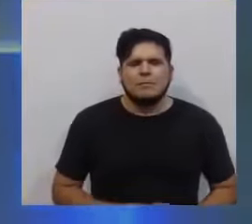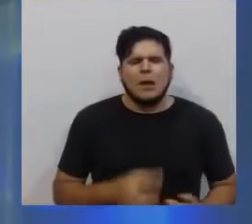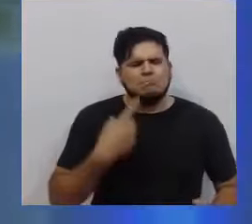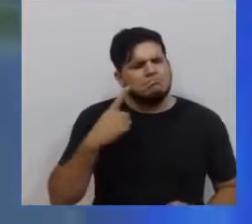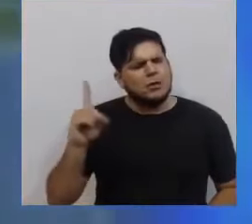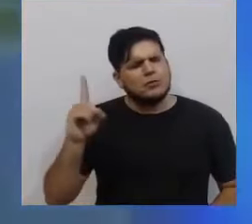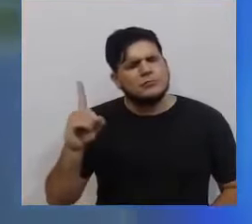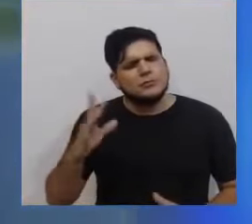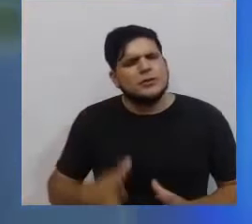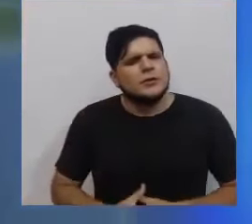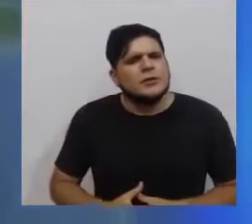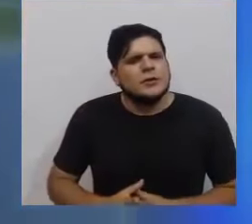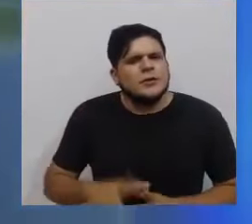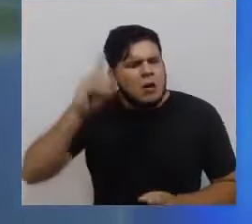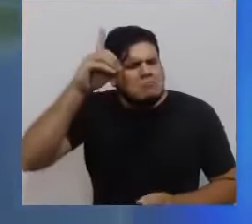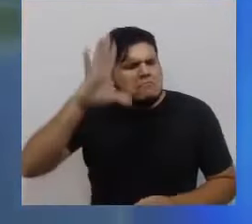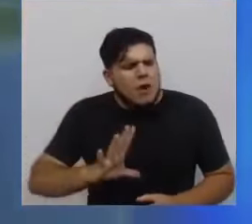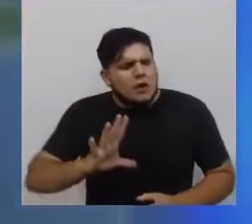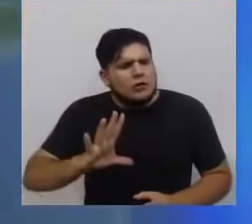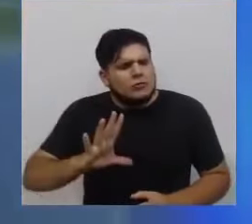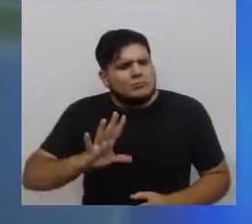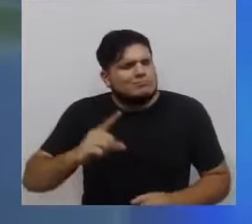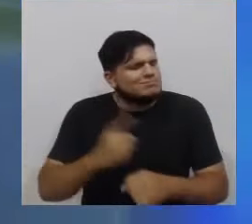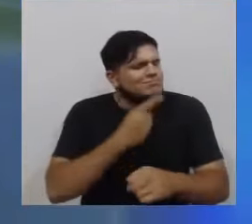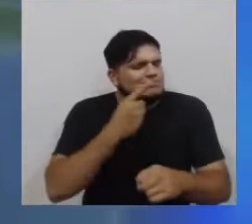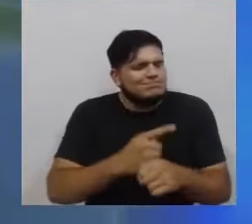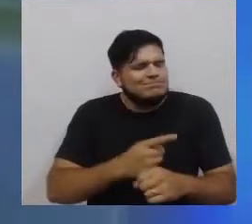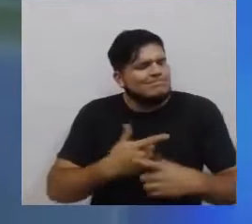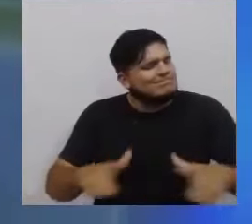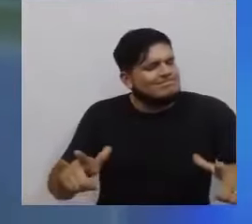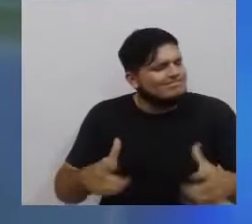es imposible es una visión distinta